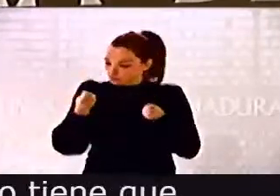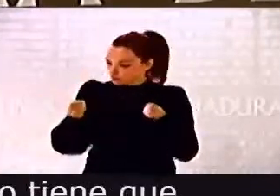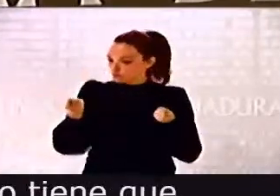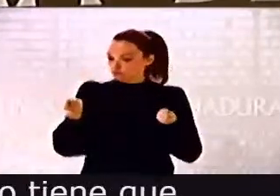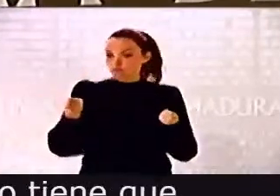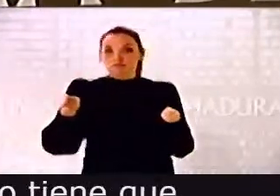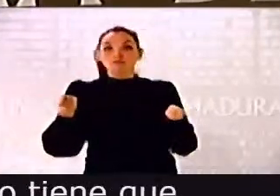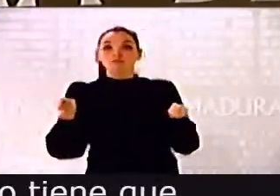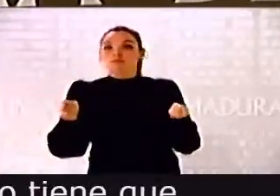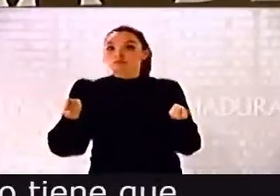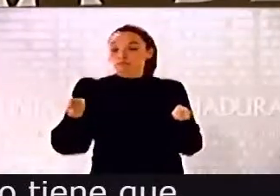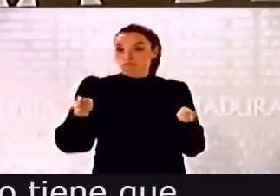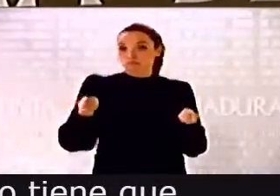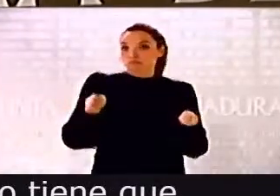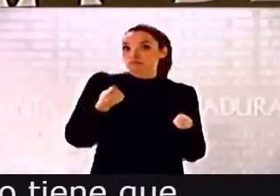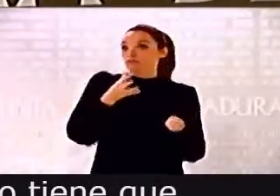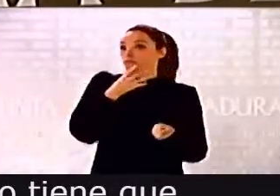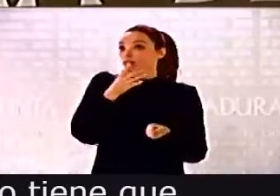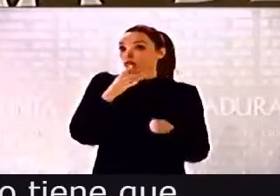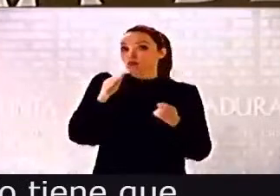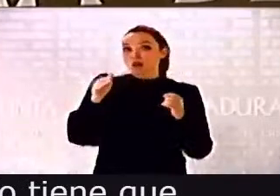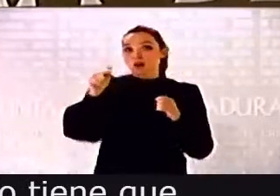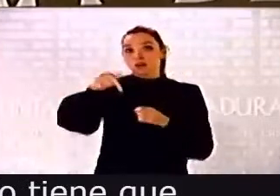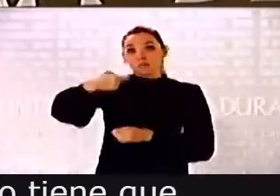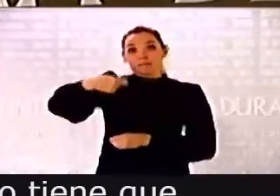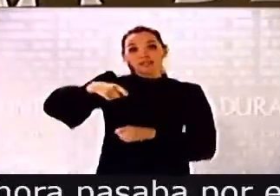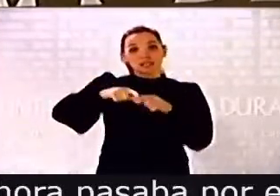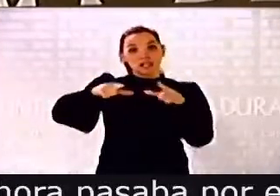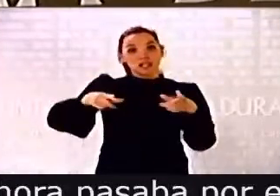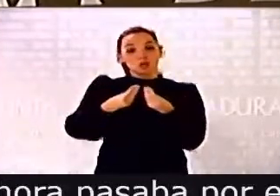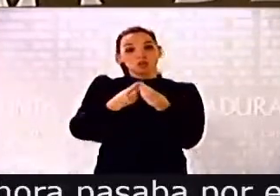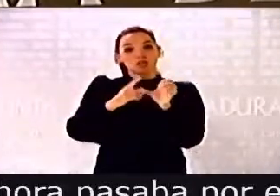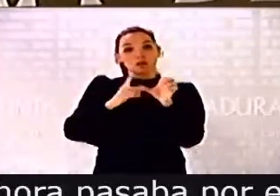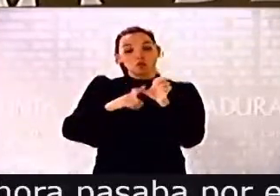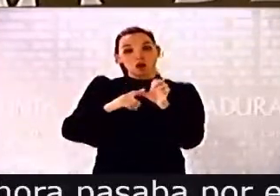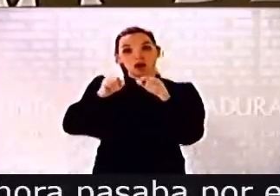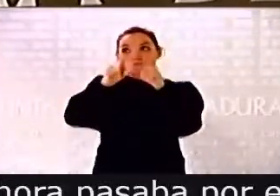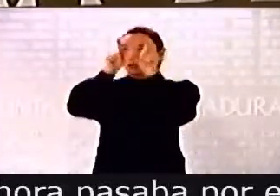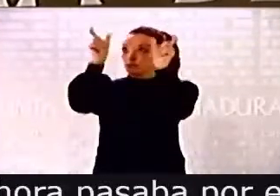pasaba por el arco de toma de temperatura aquí en Presidencia de la Junta.